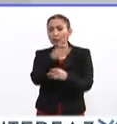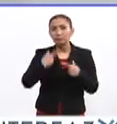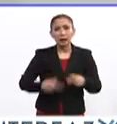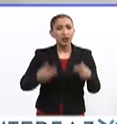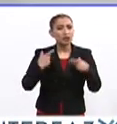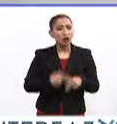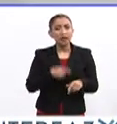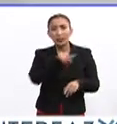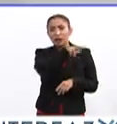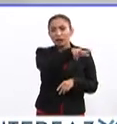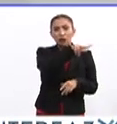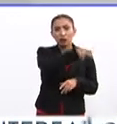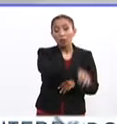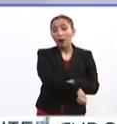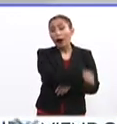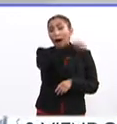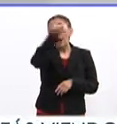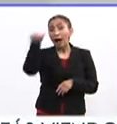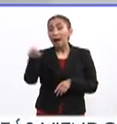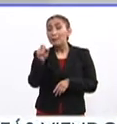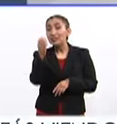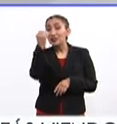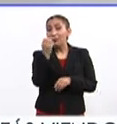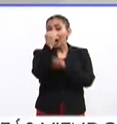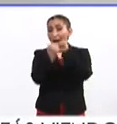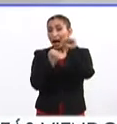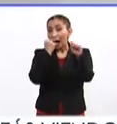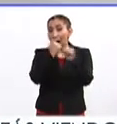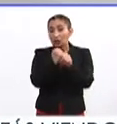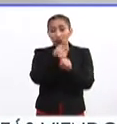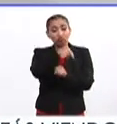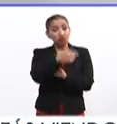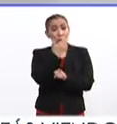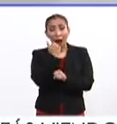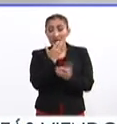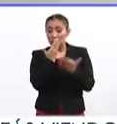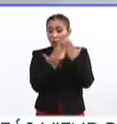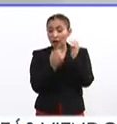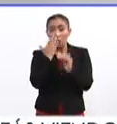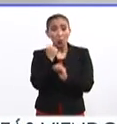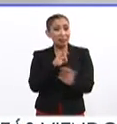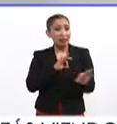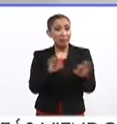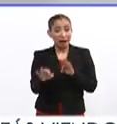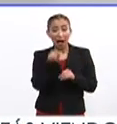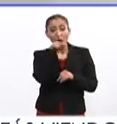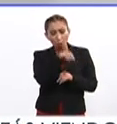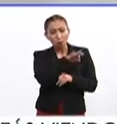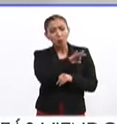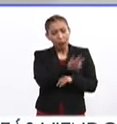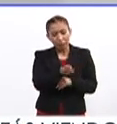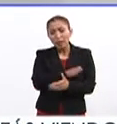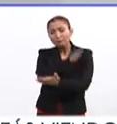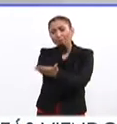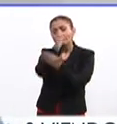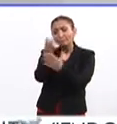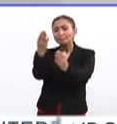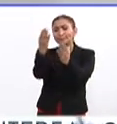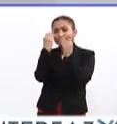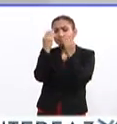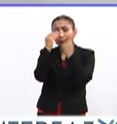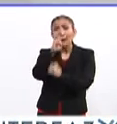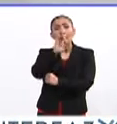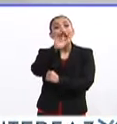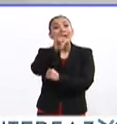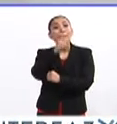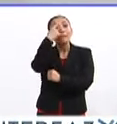persona entre 18 y 29 años que no estudie y no trabaje tendrá derecho a recibir una